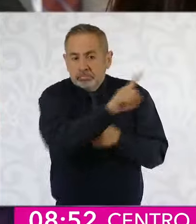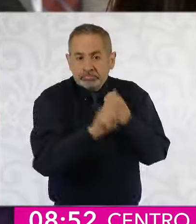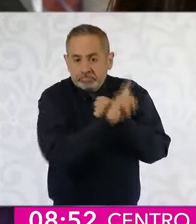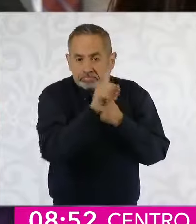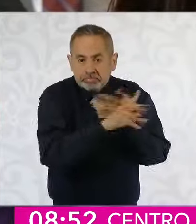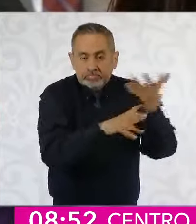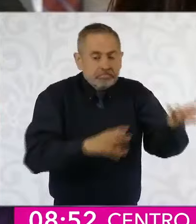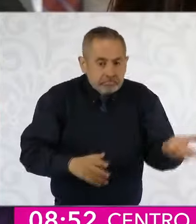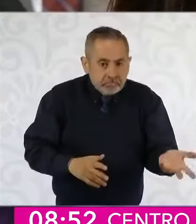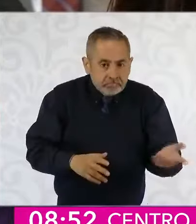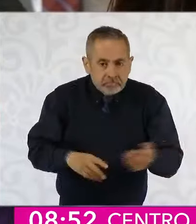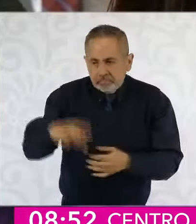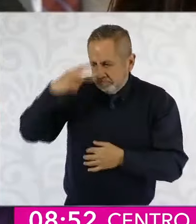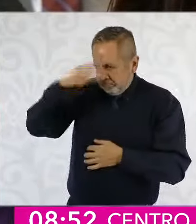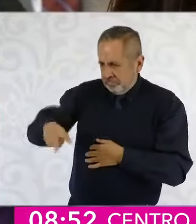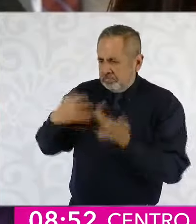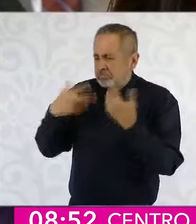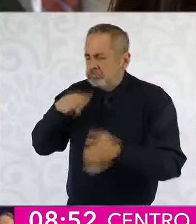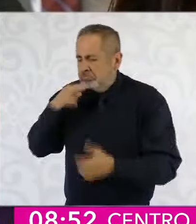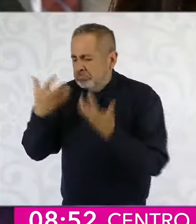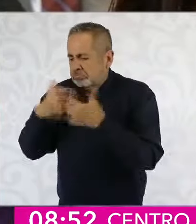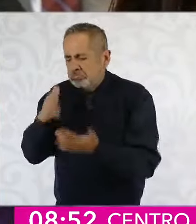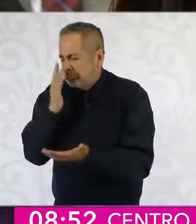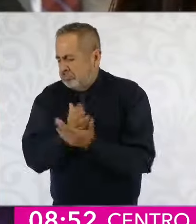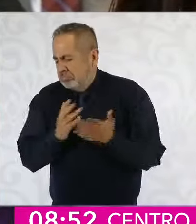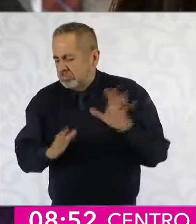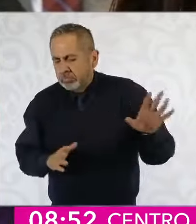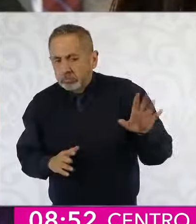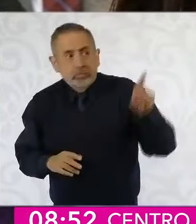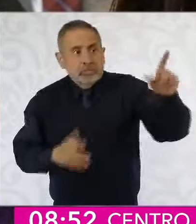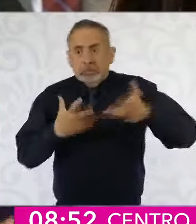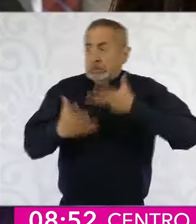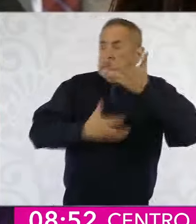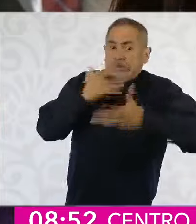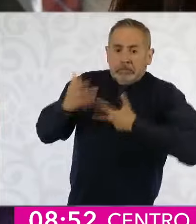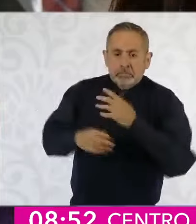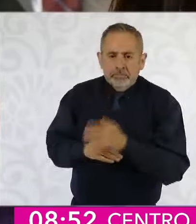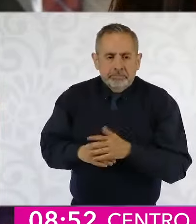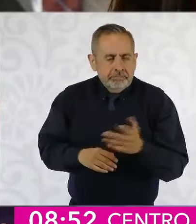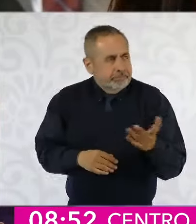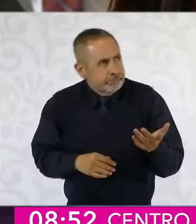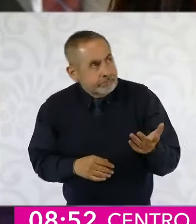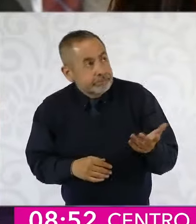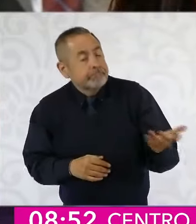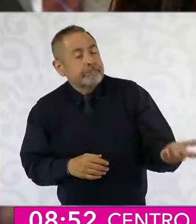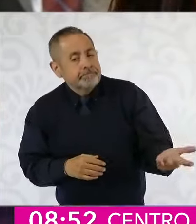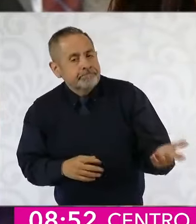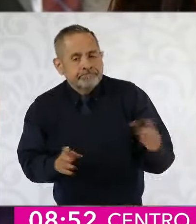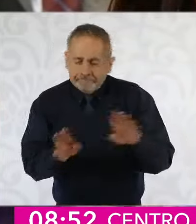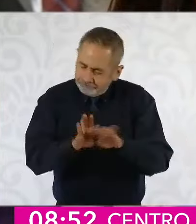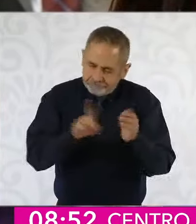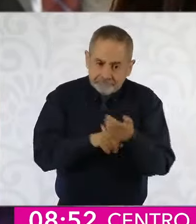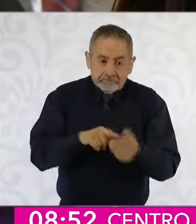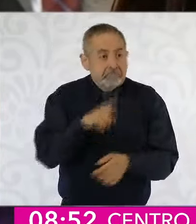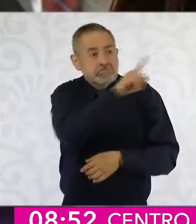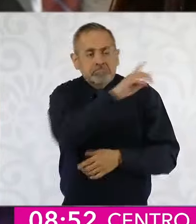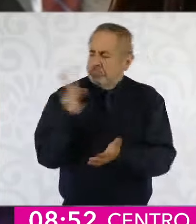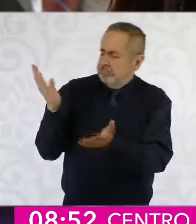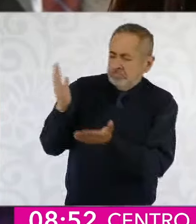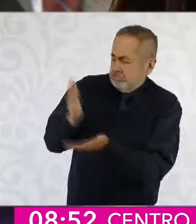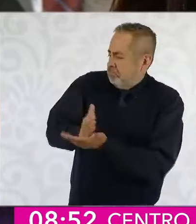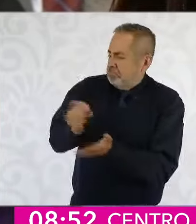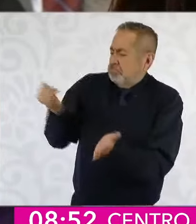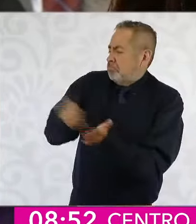porque pararon los aguacates mexicanos. Entonces, México no lo van a parar. A quien van a afectar es al